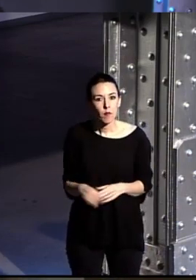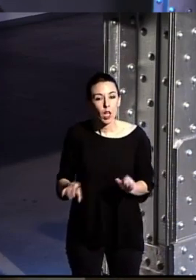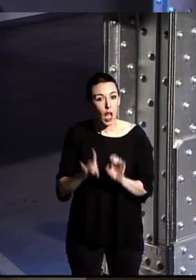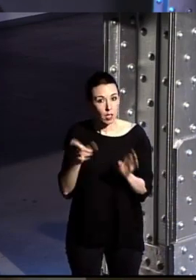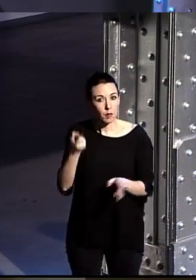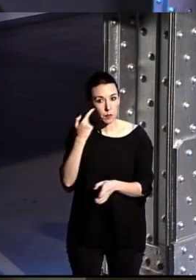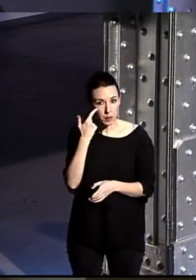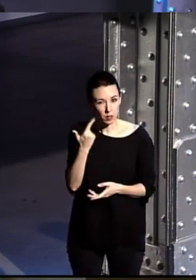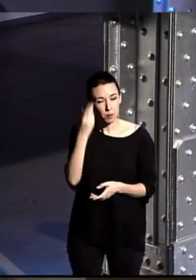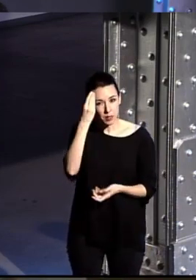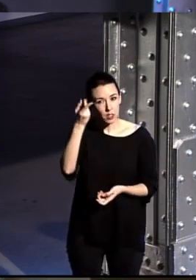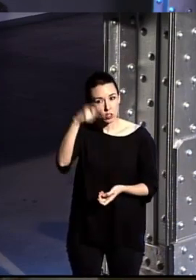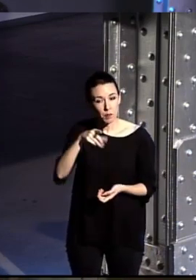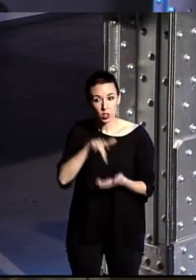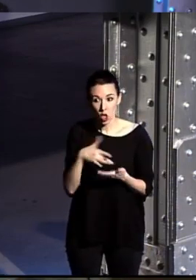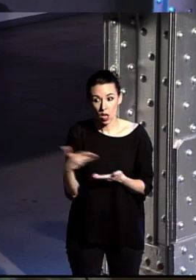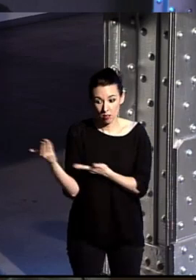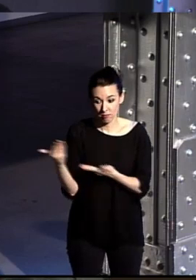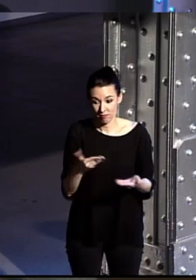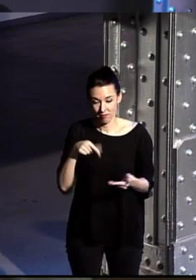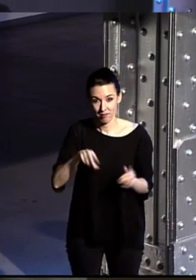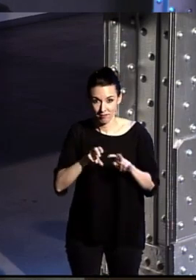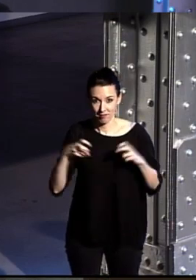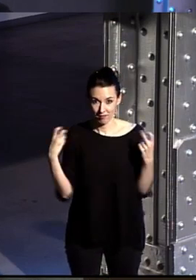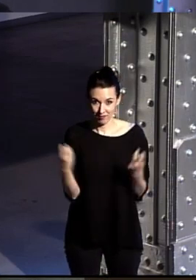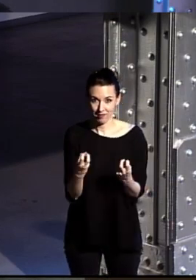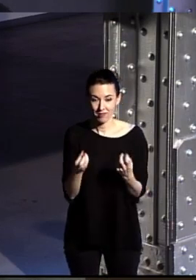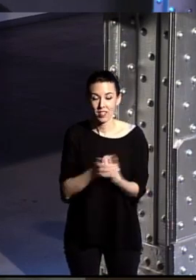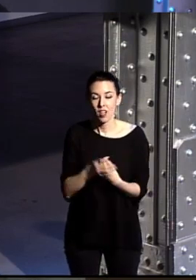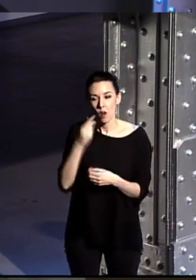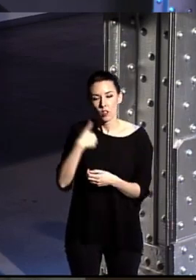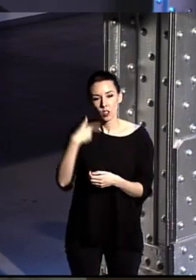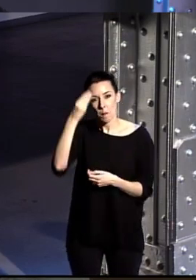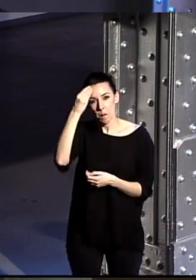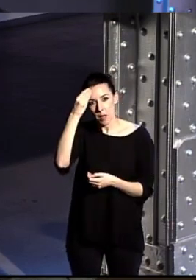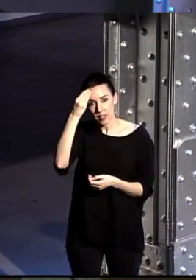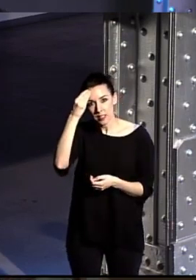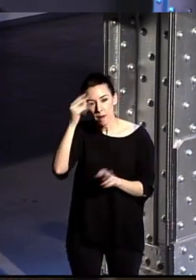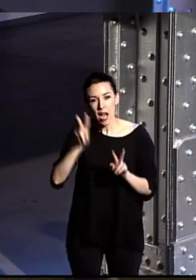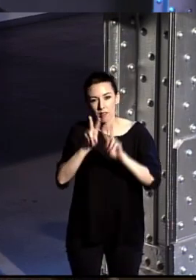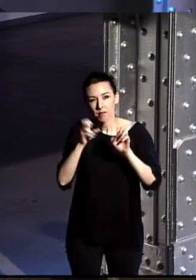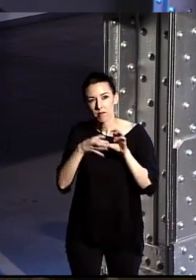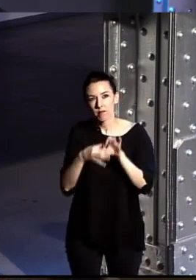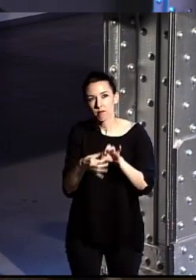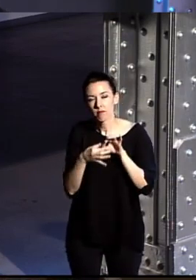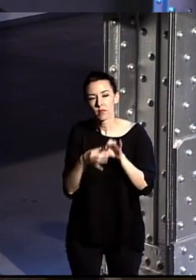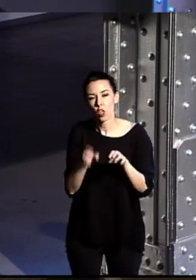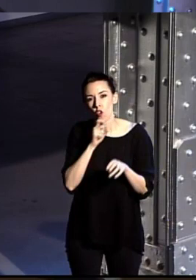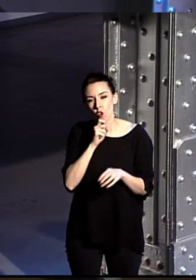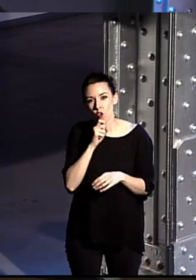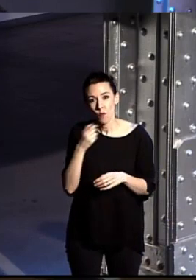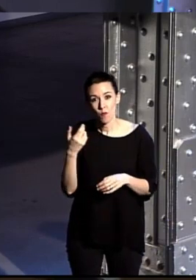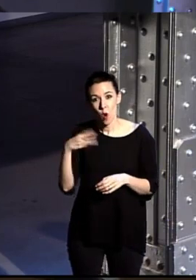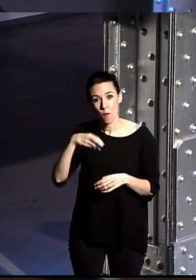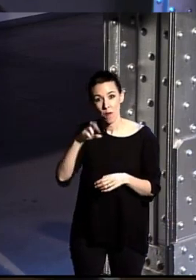Claro, fíjate, yo estaba pensando también, cuando me invitasteis a esta mesa, yo pensaba, en relación con todo esto, con lo que